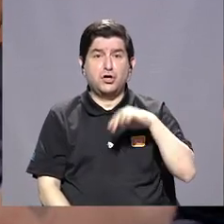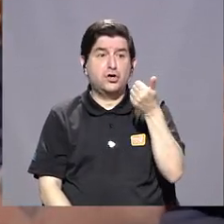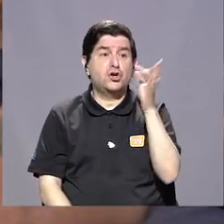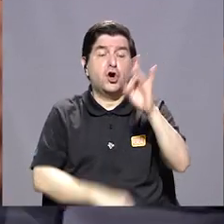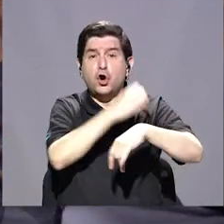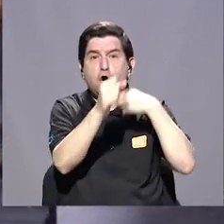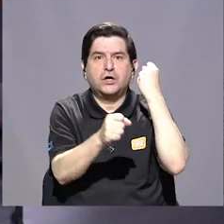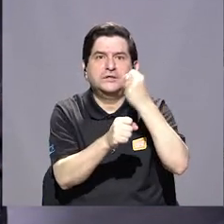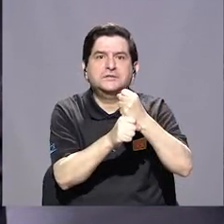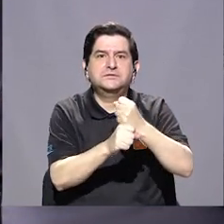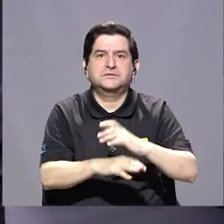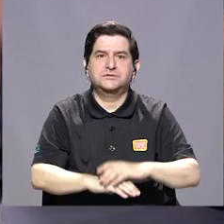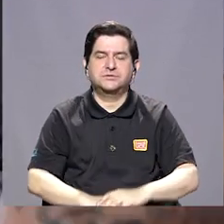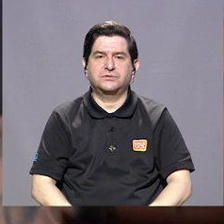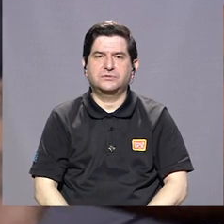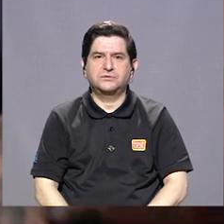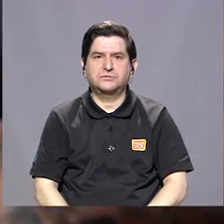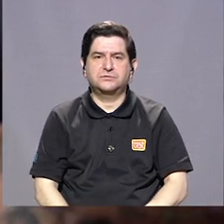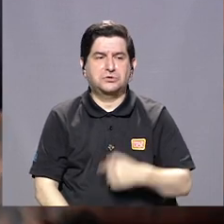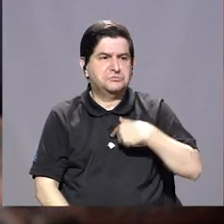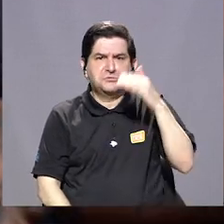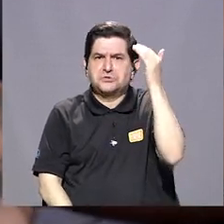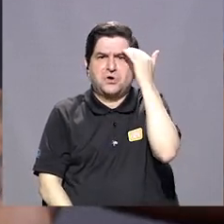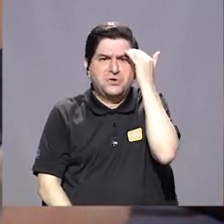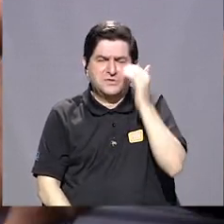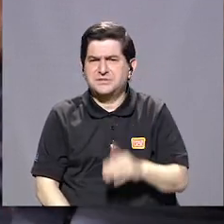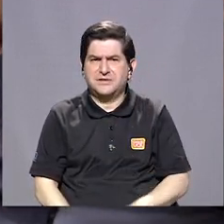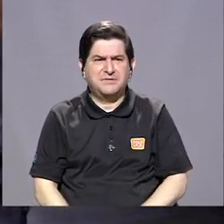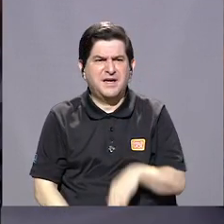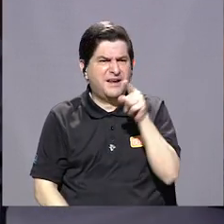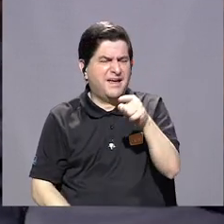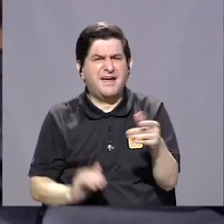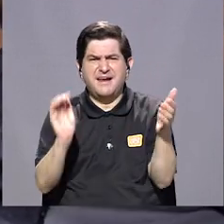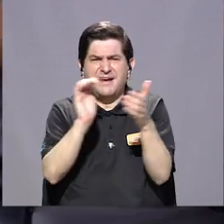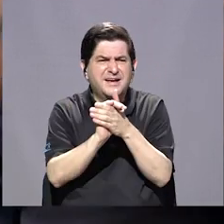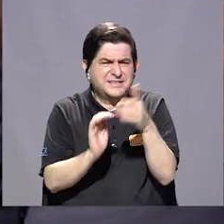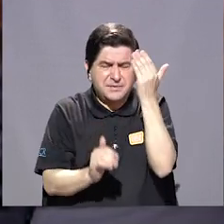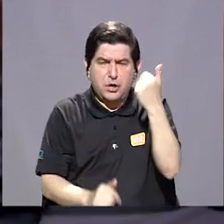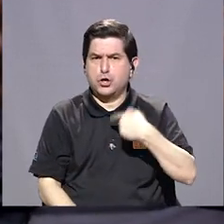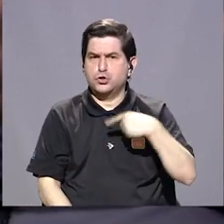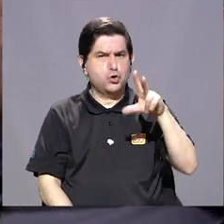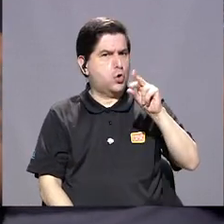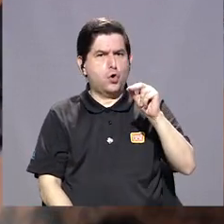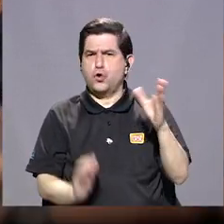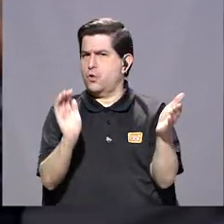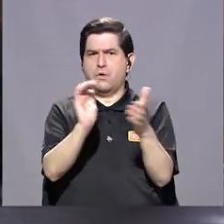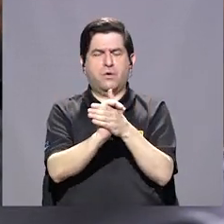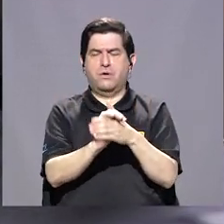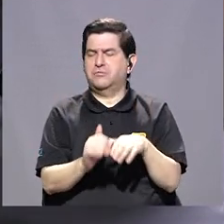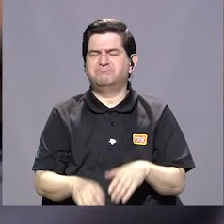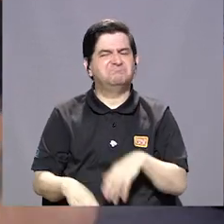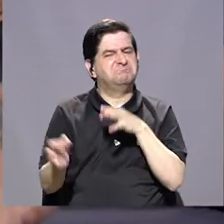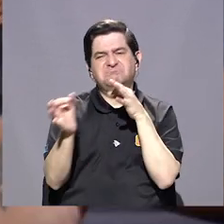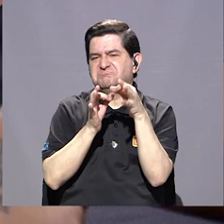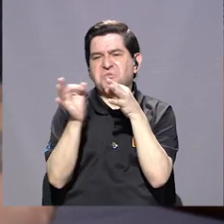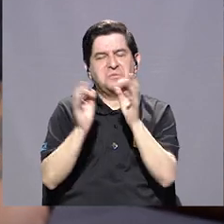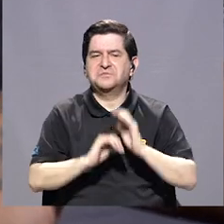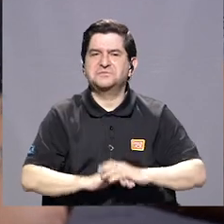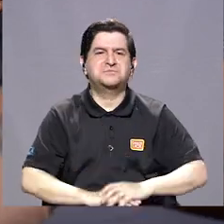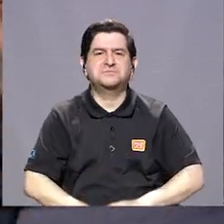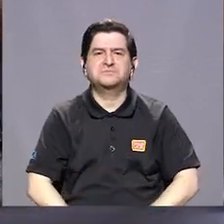18 años y ni siquiera sabía por qué él quería casarse, pero yo no me iba a casar con él, pero tampoco le dije. Y